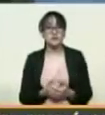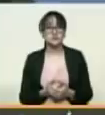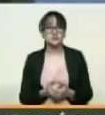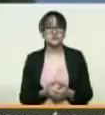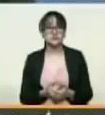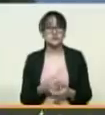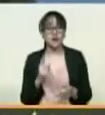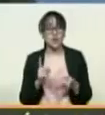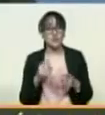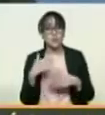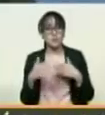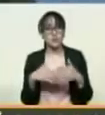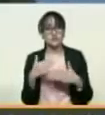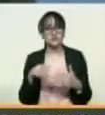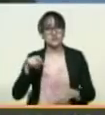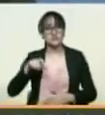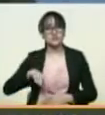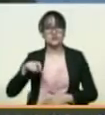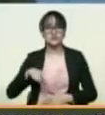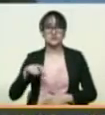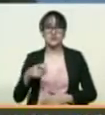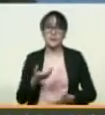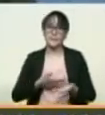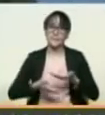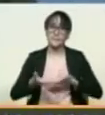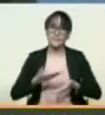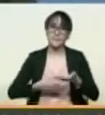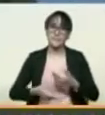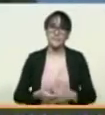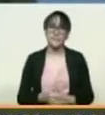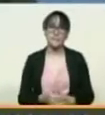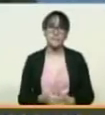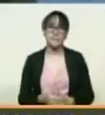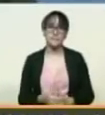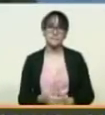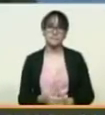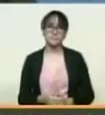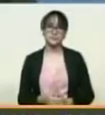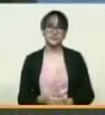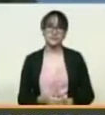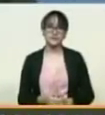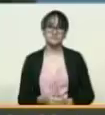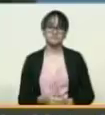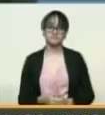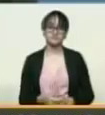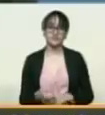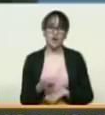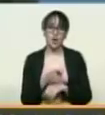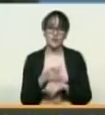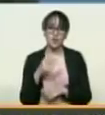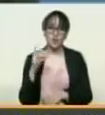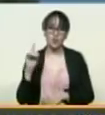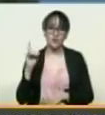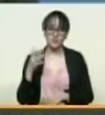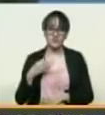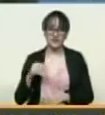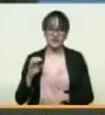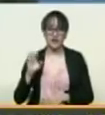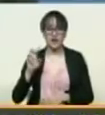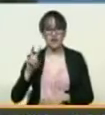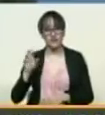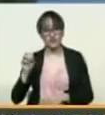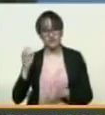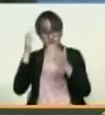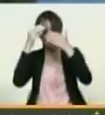estos procesos donde es necesaria la negociación. Creemos que el gobierno de Bolivia, el presidente Evo Morales, al frente de